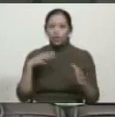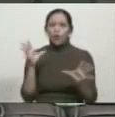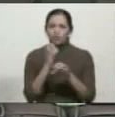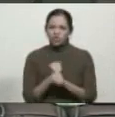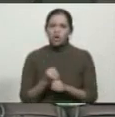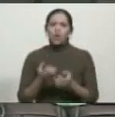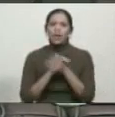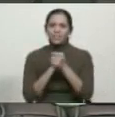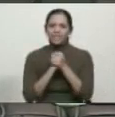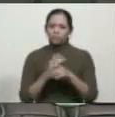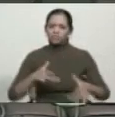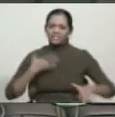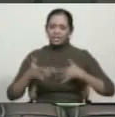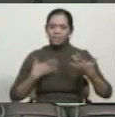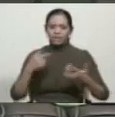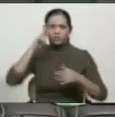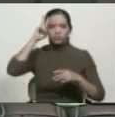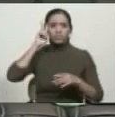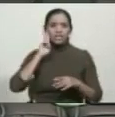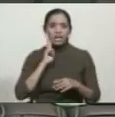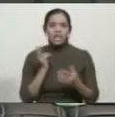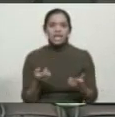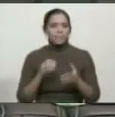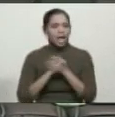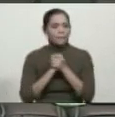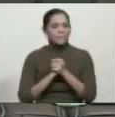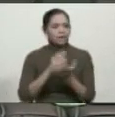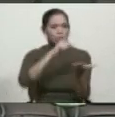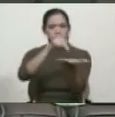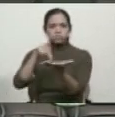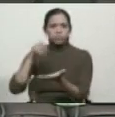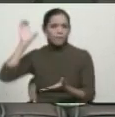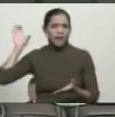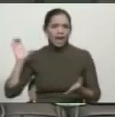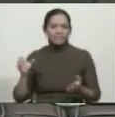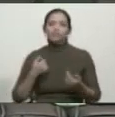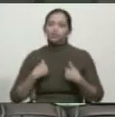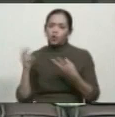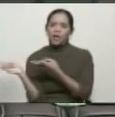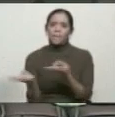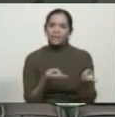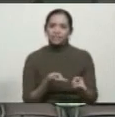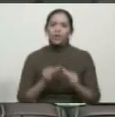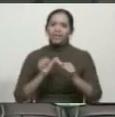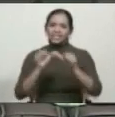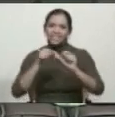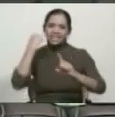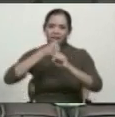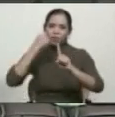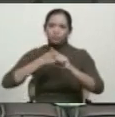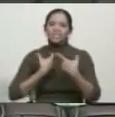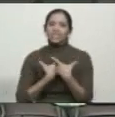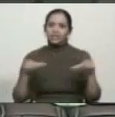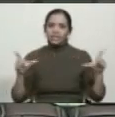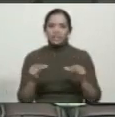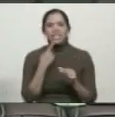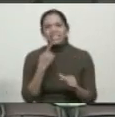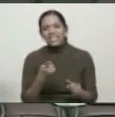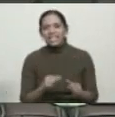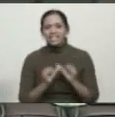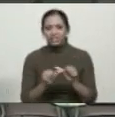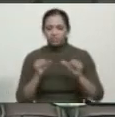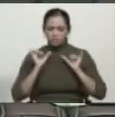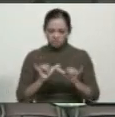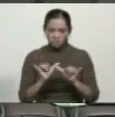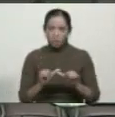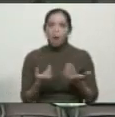hoy que mis amigos se encuentran dispersos en el exterior, diles que los invito a seguir la lucha libertaria. Diles que sigo siendo el mismo, dile que la amistad tiene en